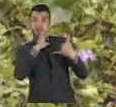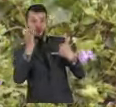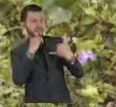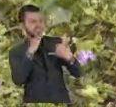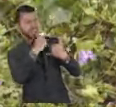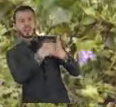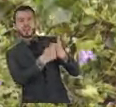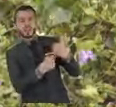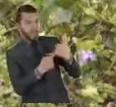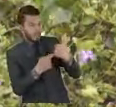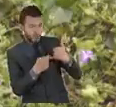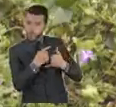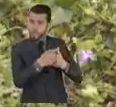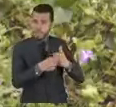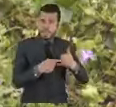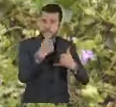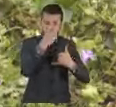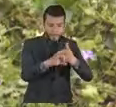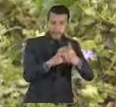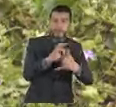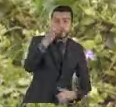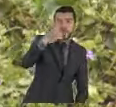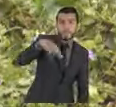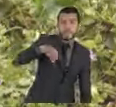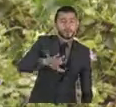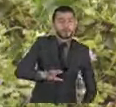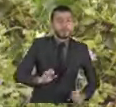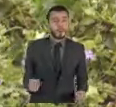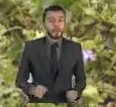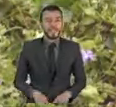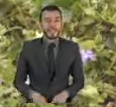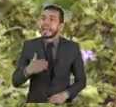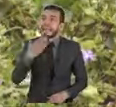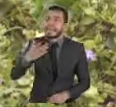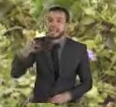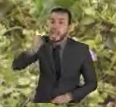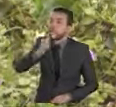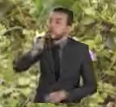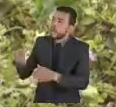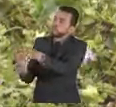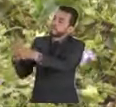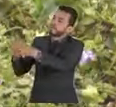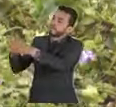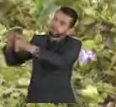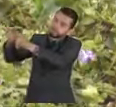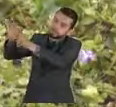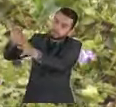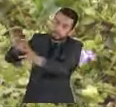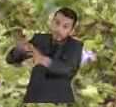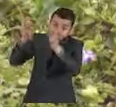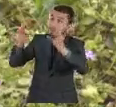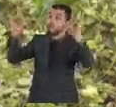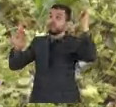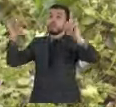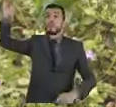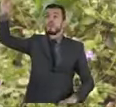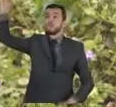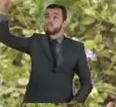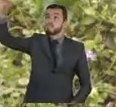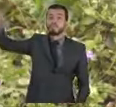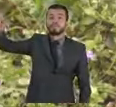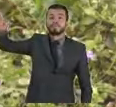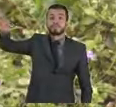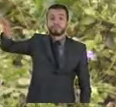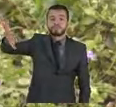Gracias a la cual el agua, que es el elemento fundante de la vida y de ordenamiento territorial, nos cae por gravedad a